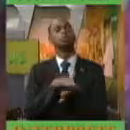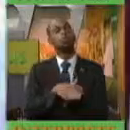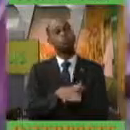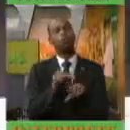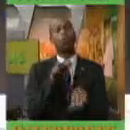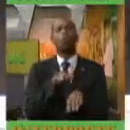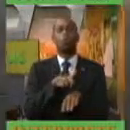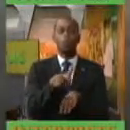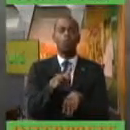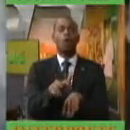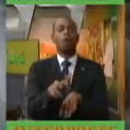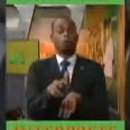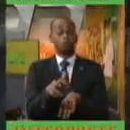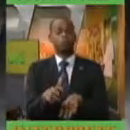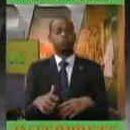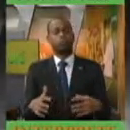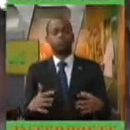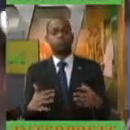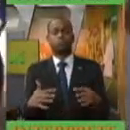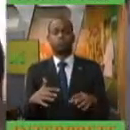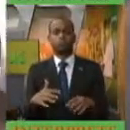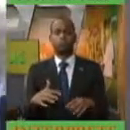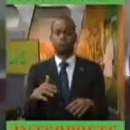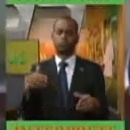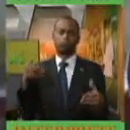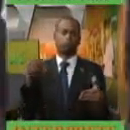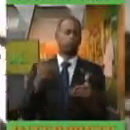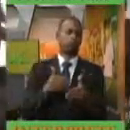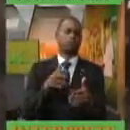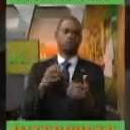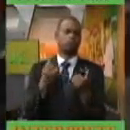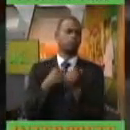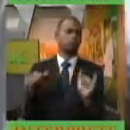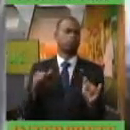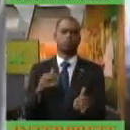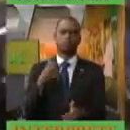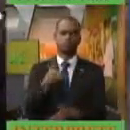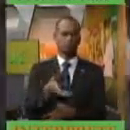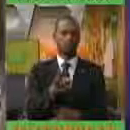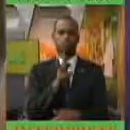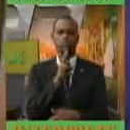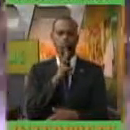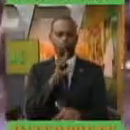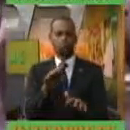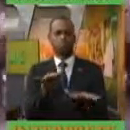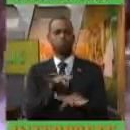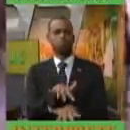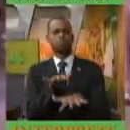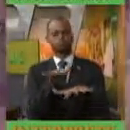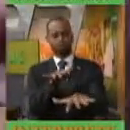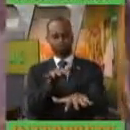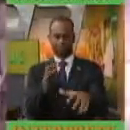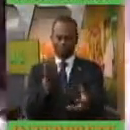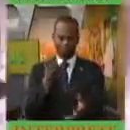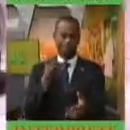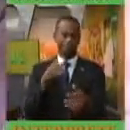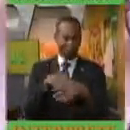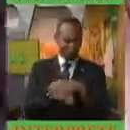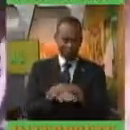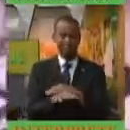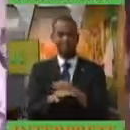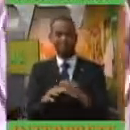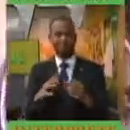puedan acceder, puedan llegar con la mayor independencia hasta sus aguas. Pero hay algo